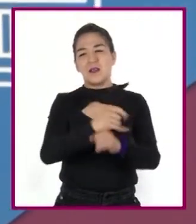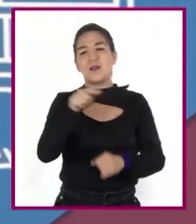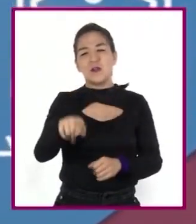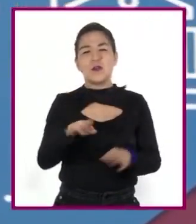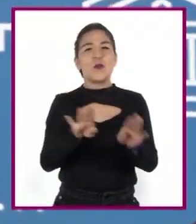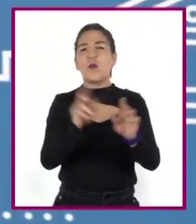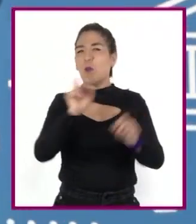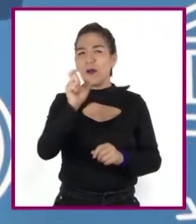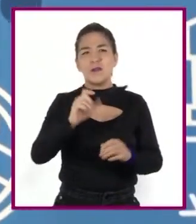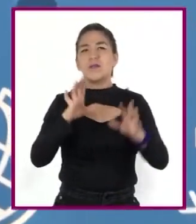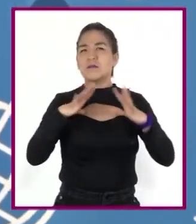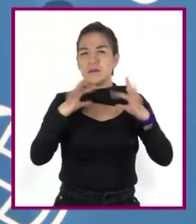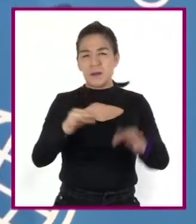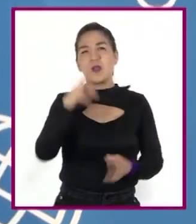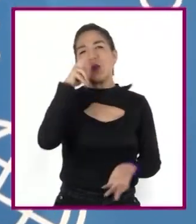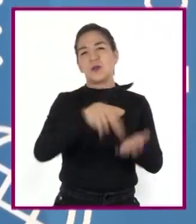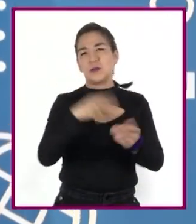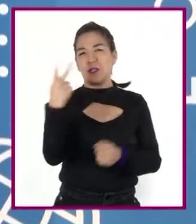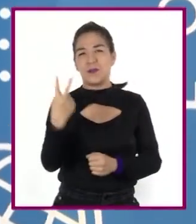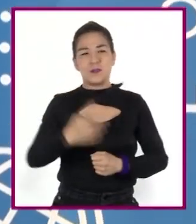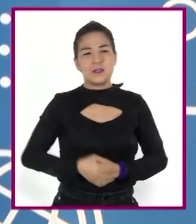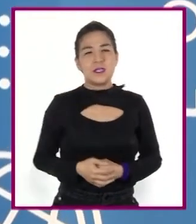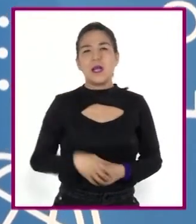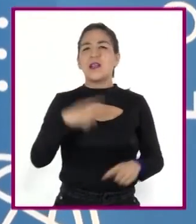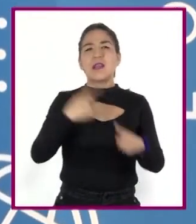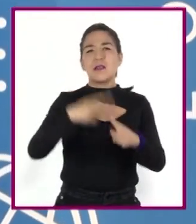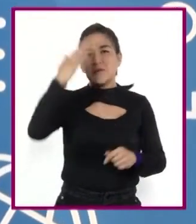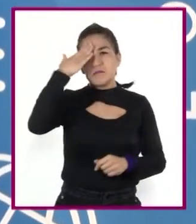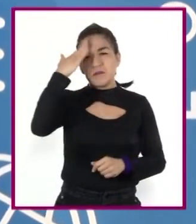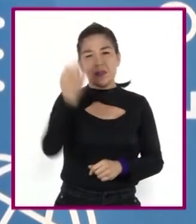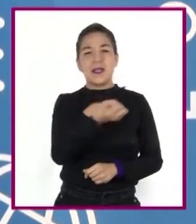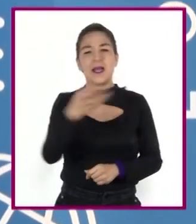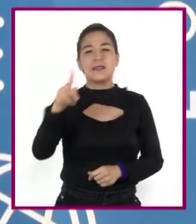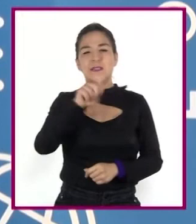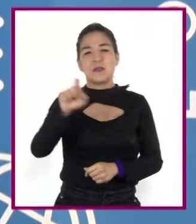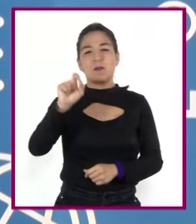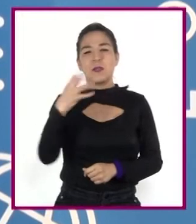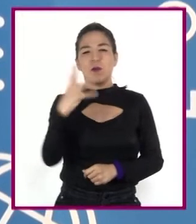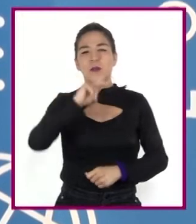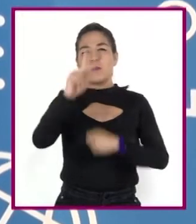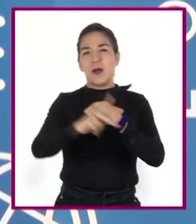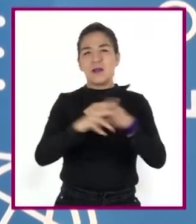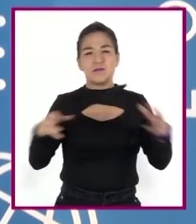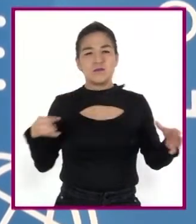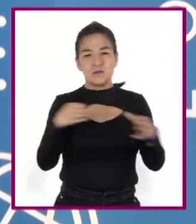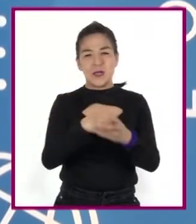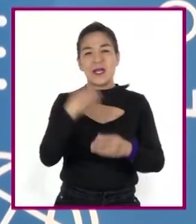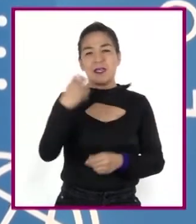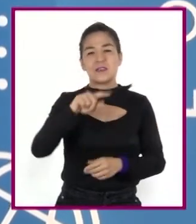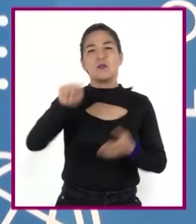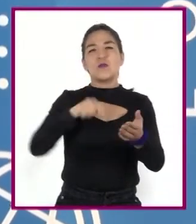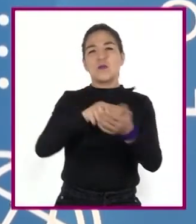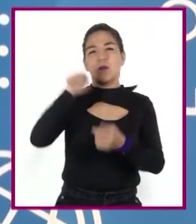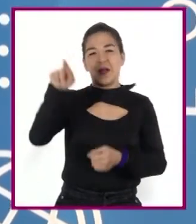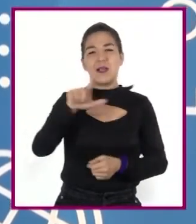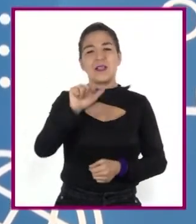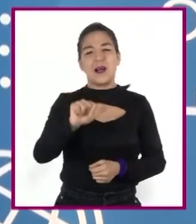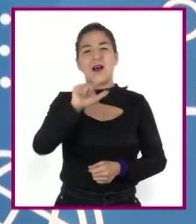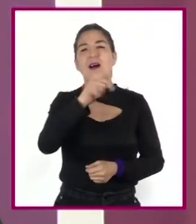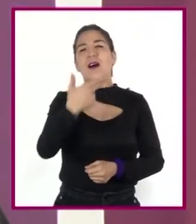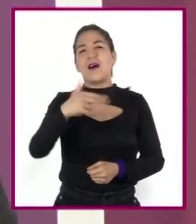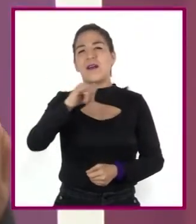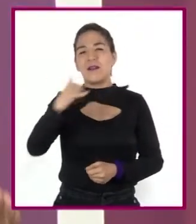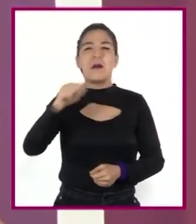en 2002. Está conformada por 124 países con sede en La Haya, los Países